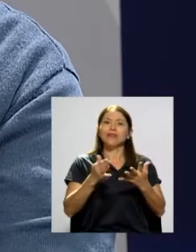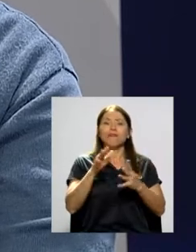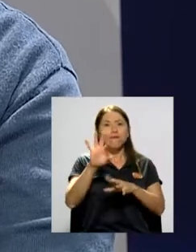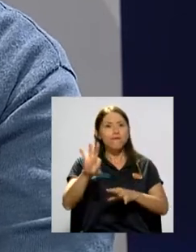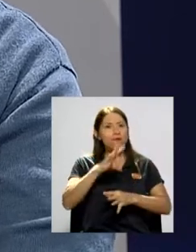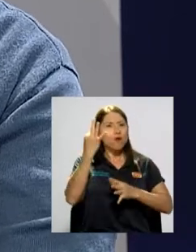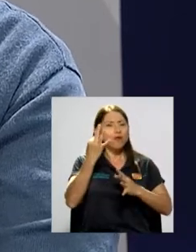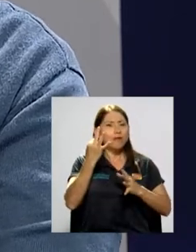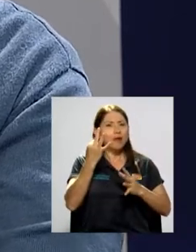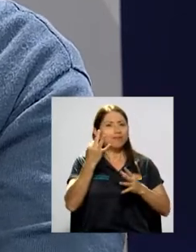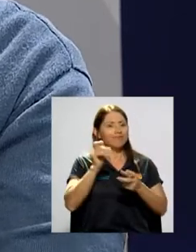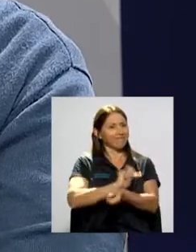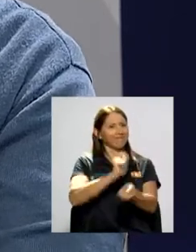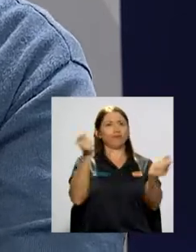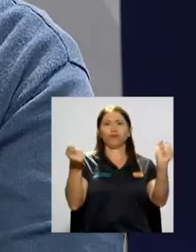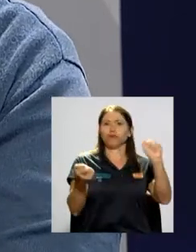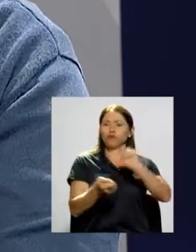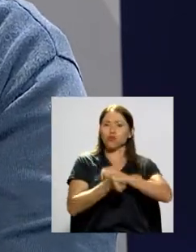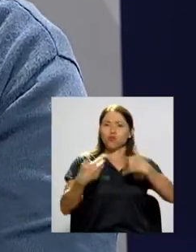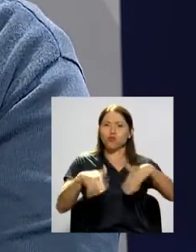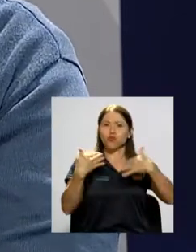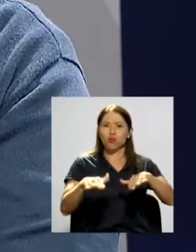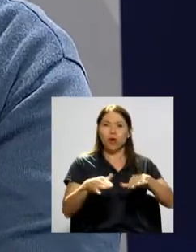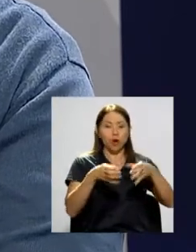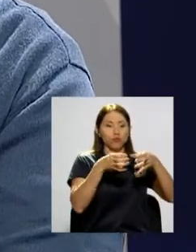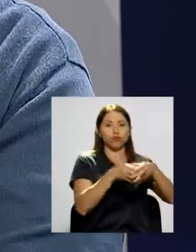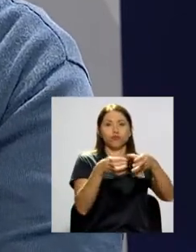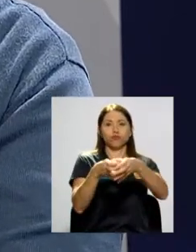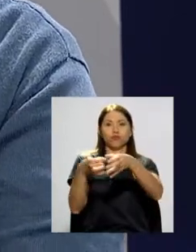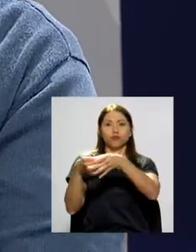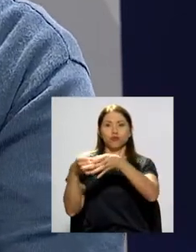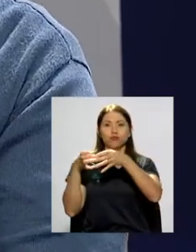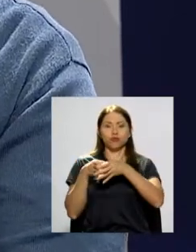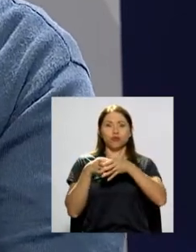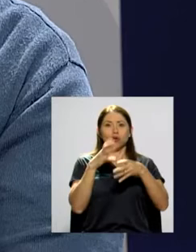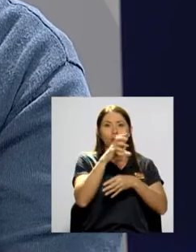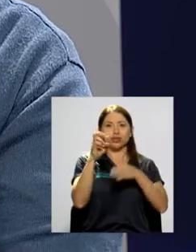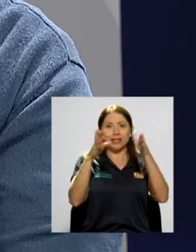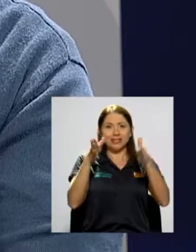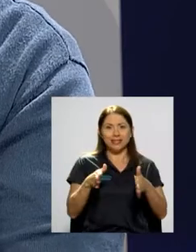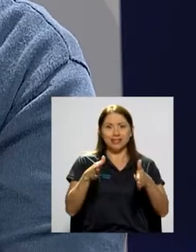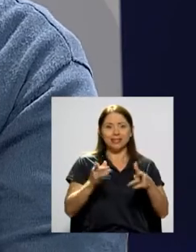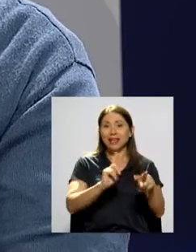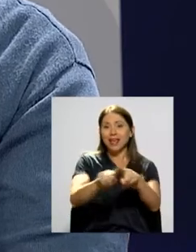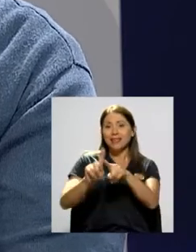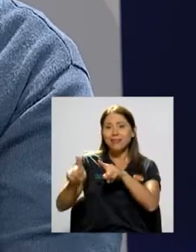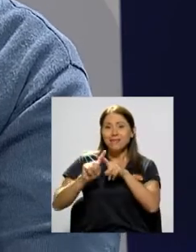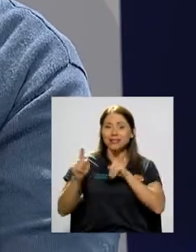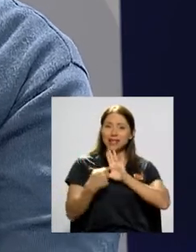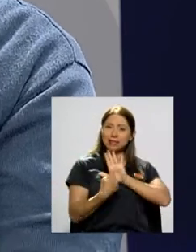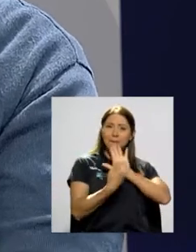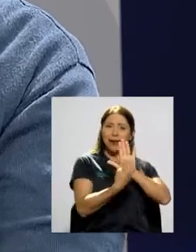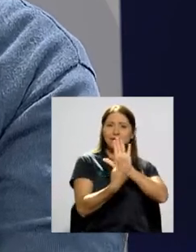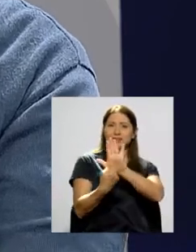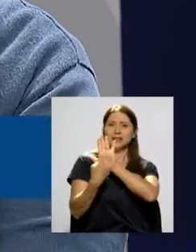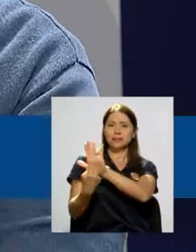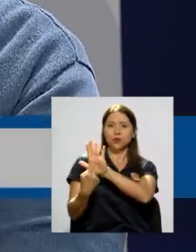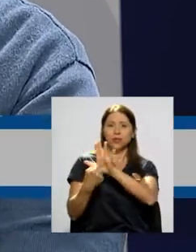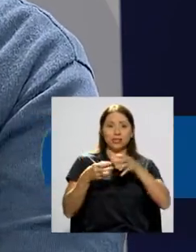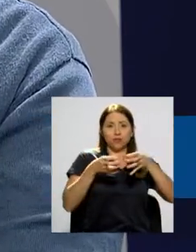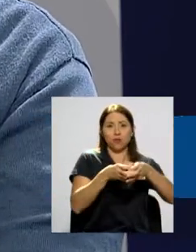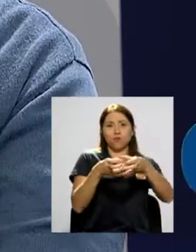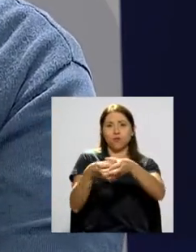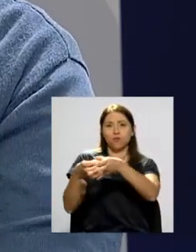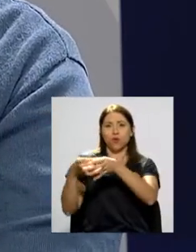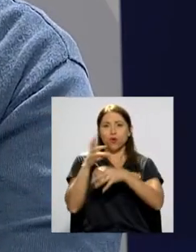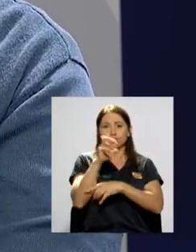que las poblaciones costarricenses, las diversas manifestaciones de población costarricense, participaron